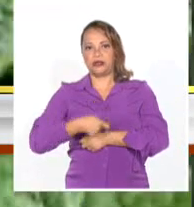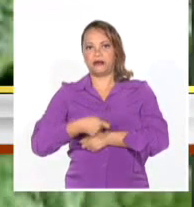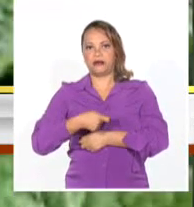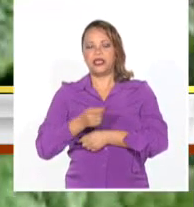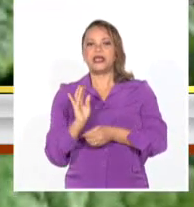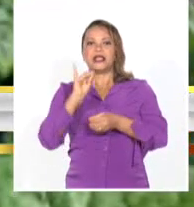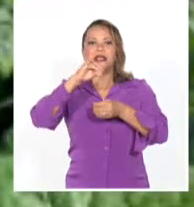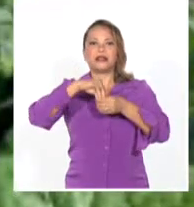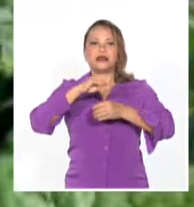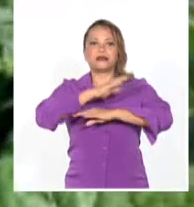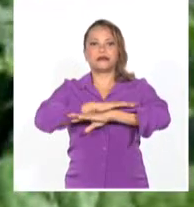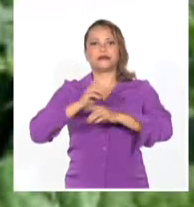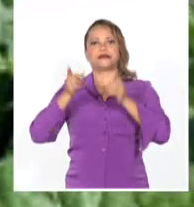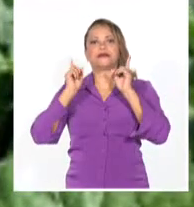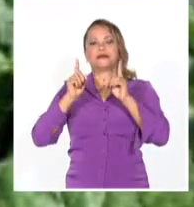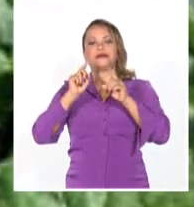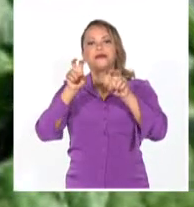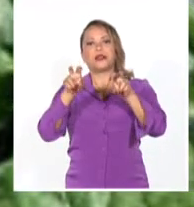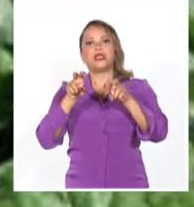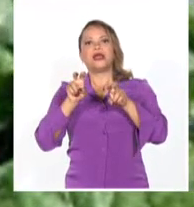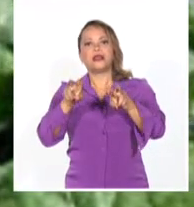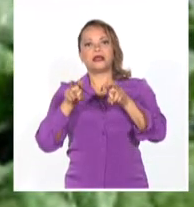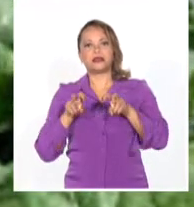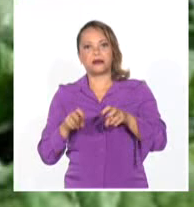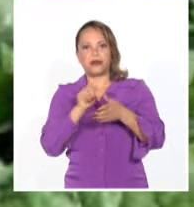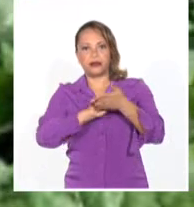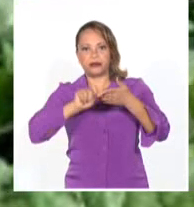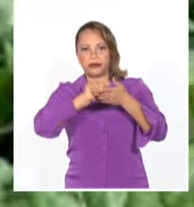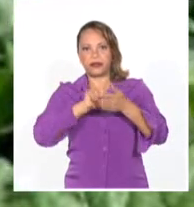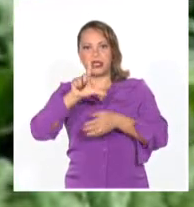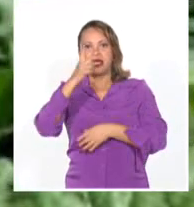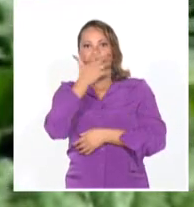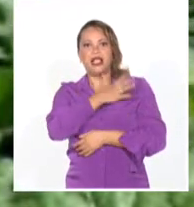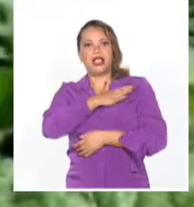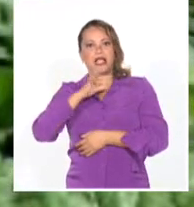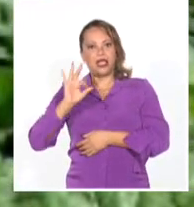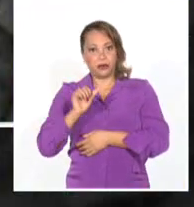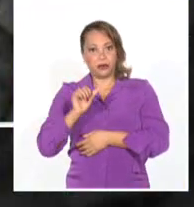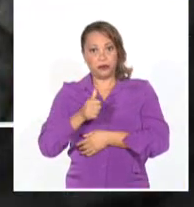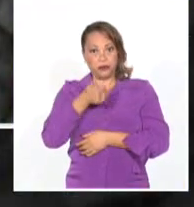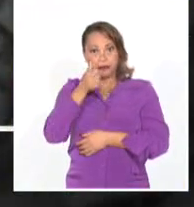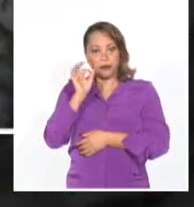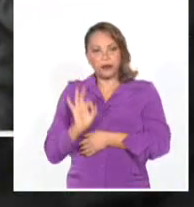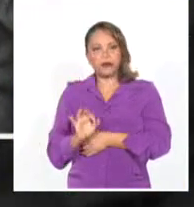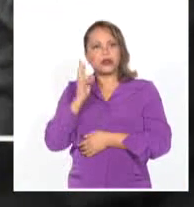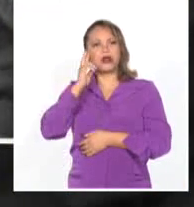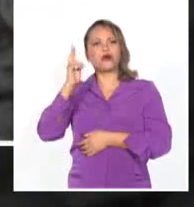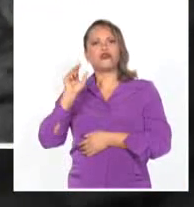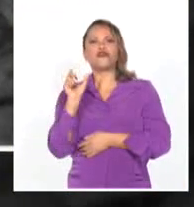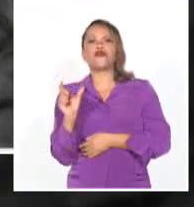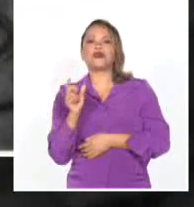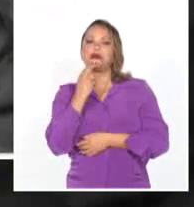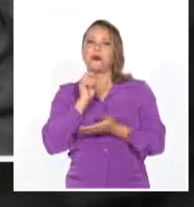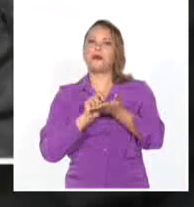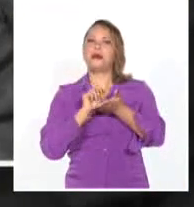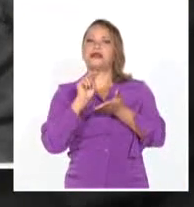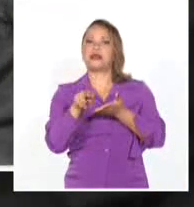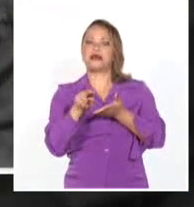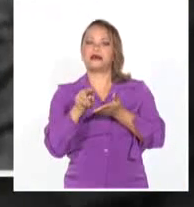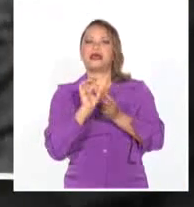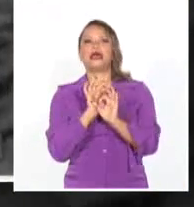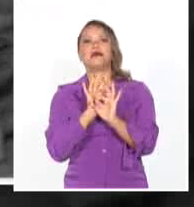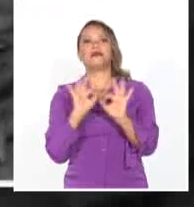grupo político y presidente de la Asamblea Nacional del Poder Popular, Esteban Lazo Hernández, recordó la fecha con el mensaje: una